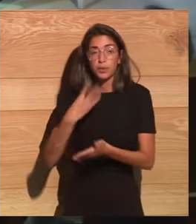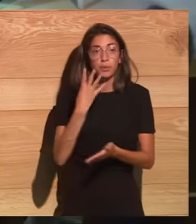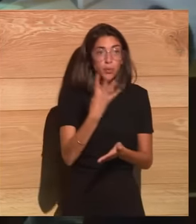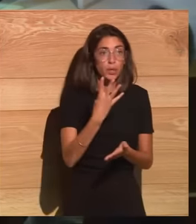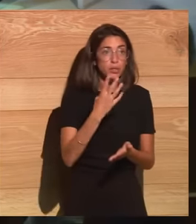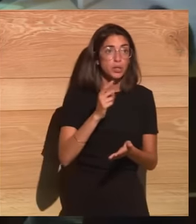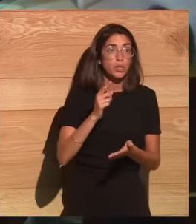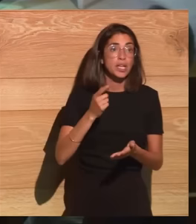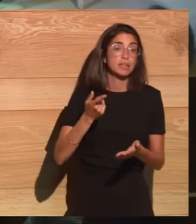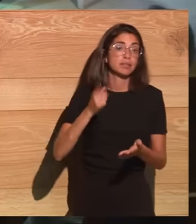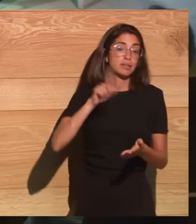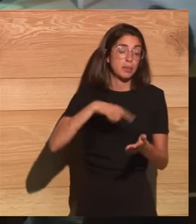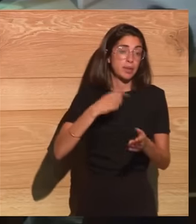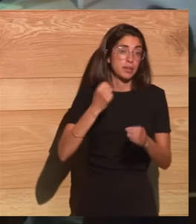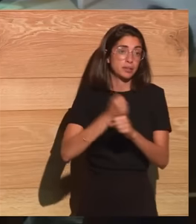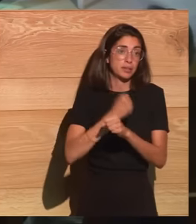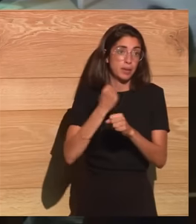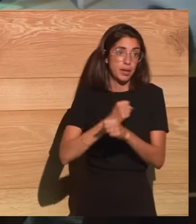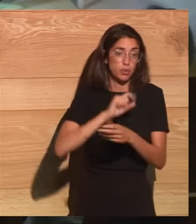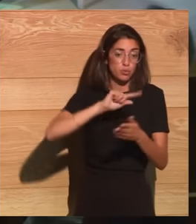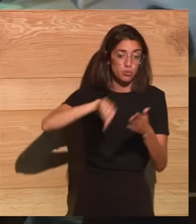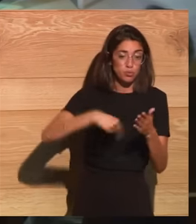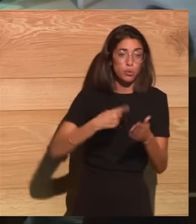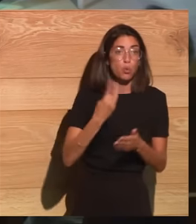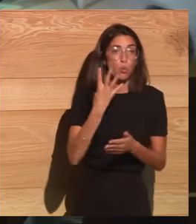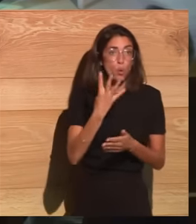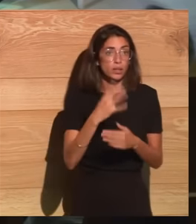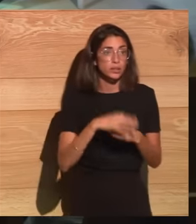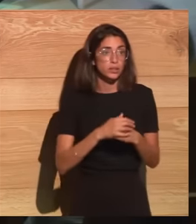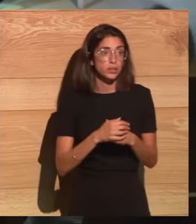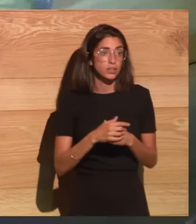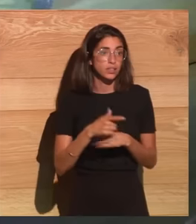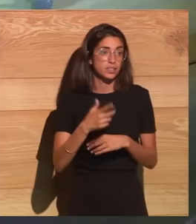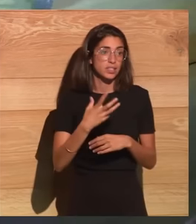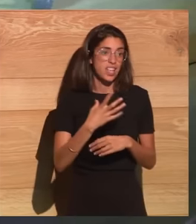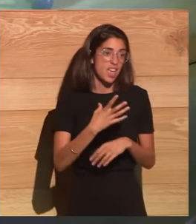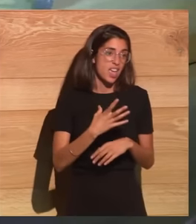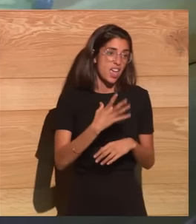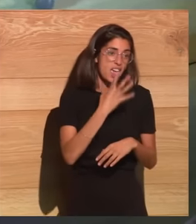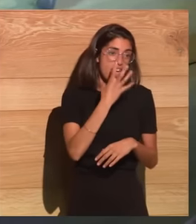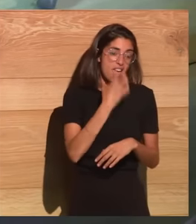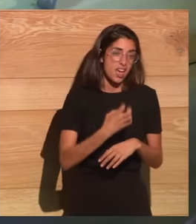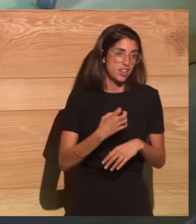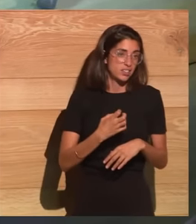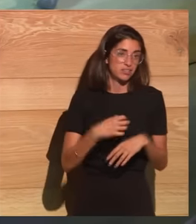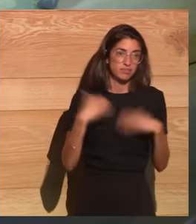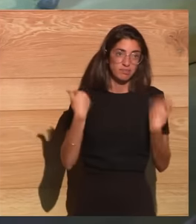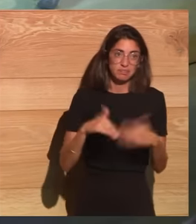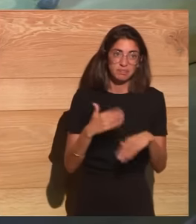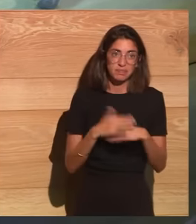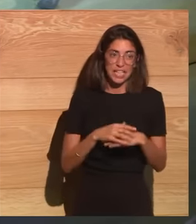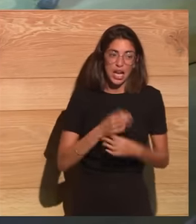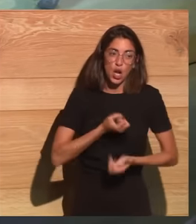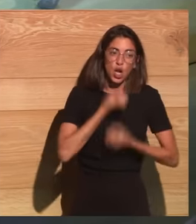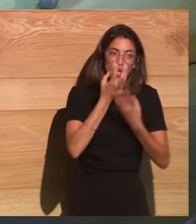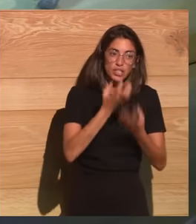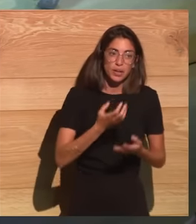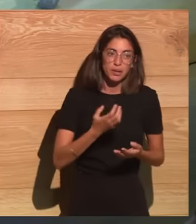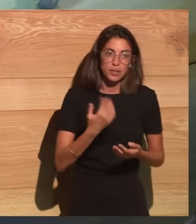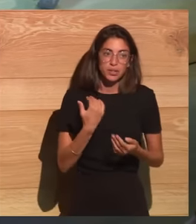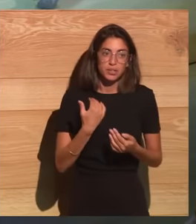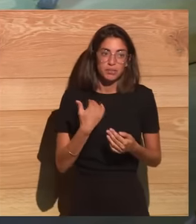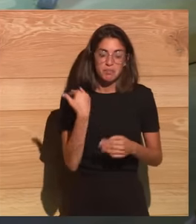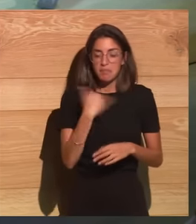dos. Eso es. Bueno, es la idea. Es el comentario más antipático que he oído en mi vida. O sea, que los